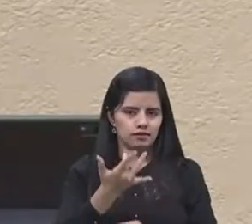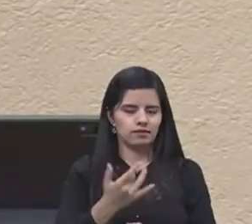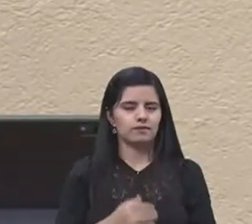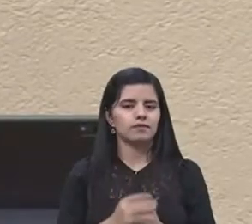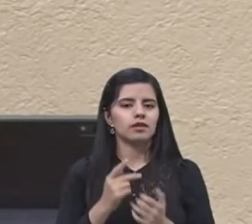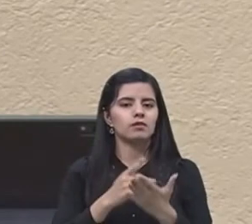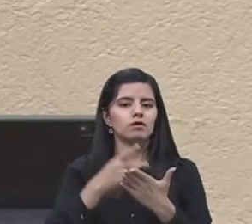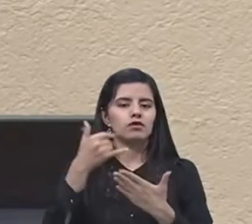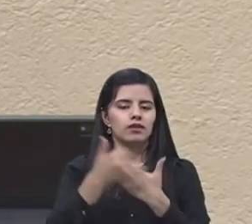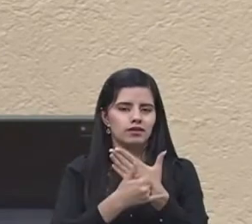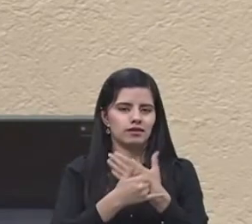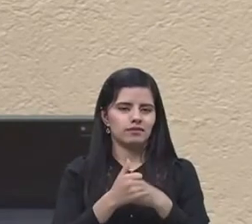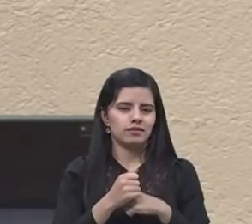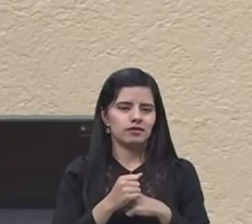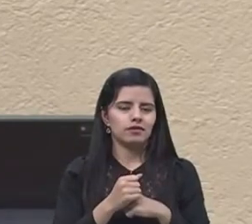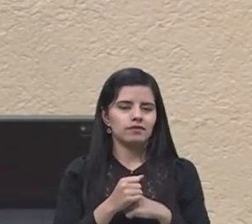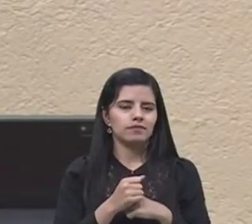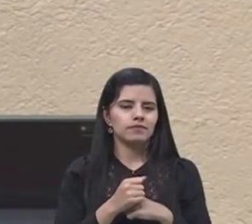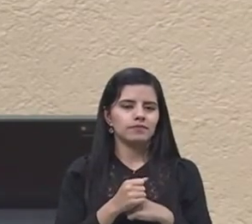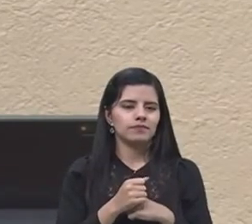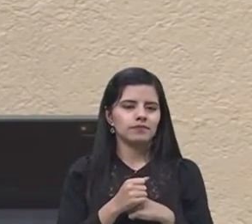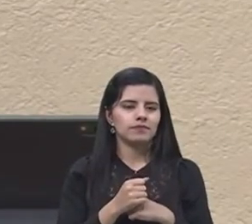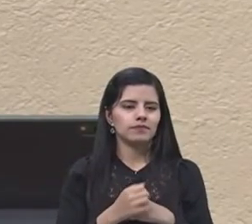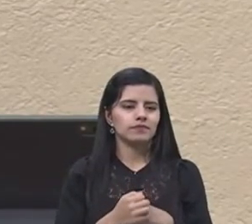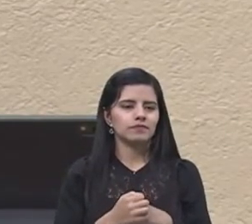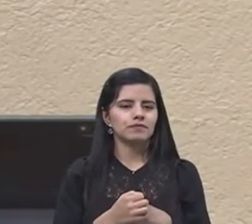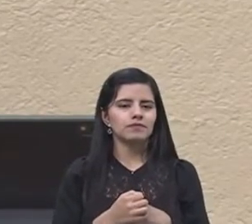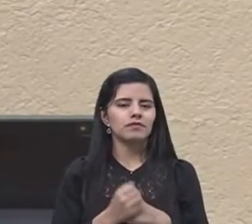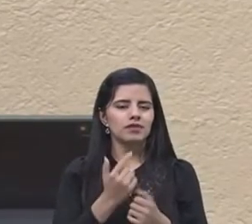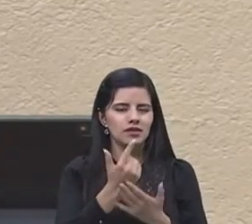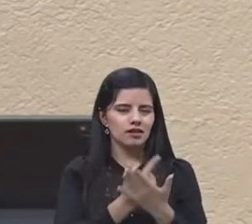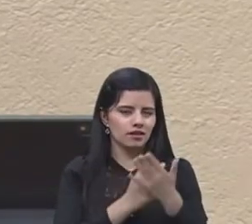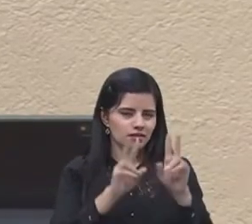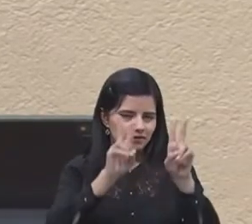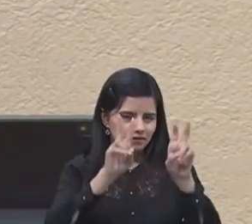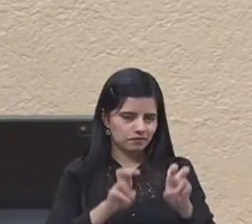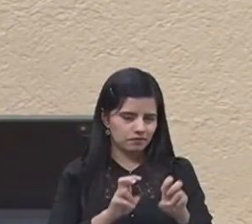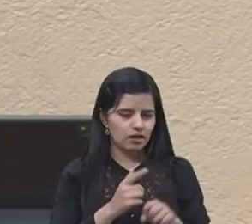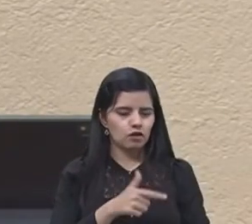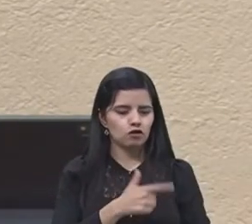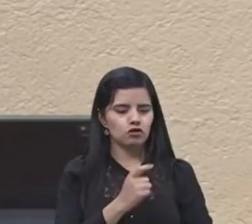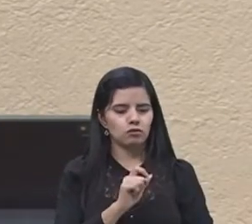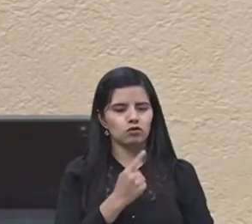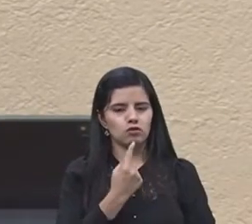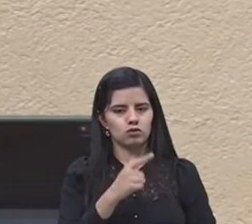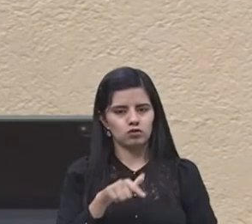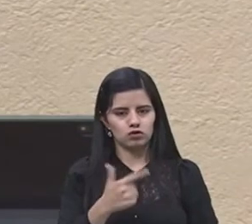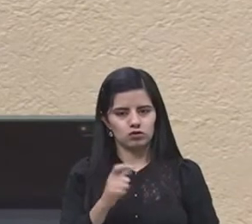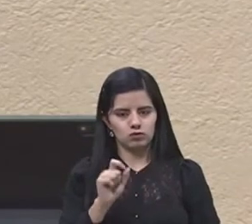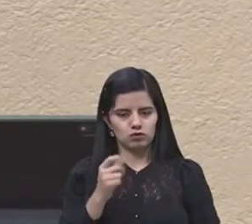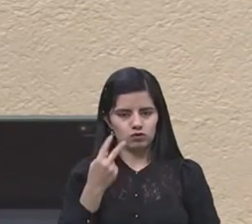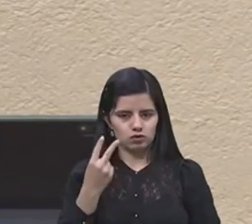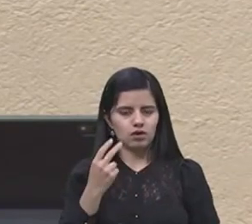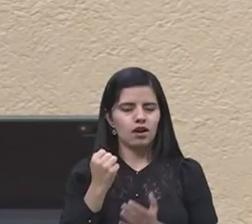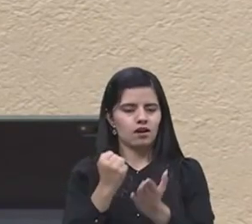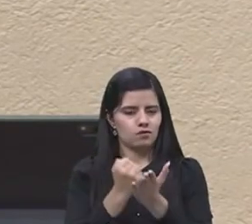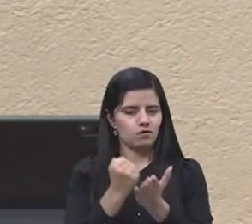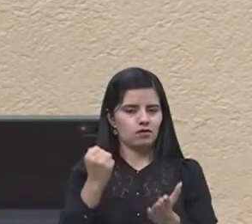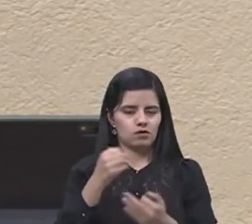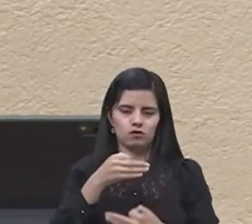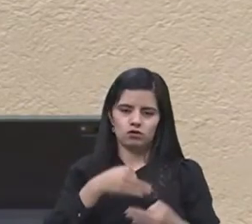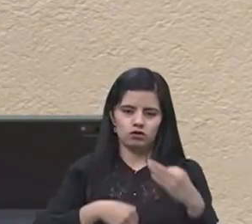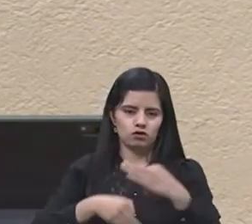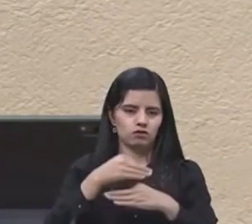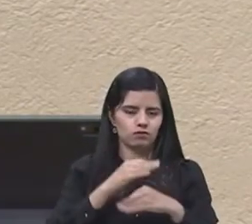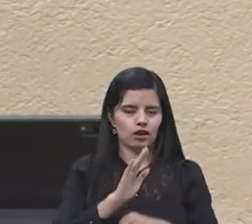México, está en manos del PRI, PAN y PRD, y lo van a defender con todo, porque la reforma político-electoral quitaría al INE,